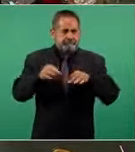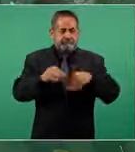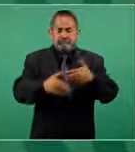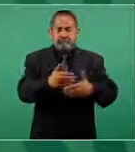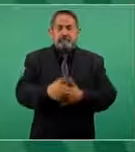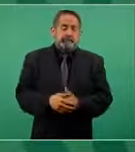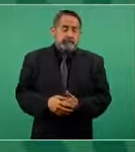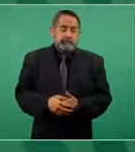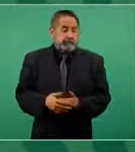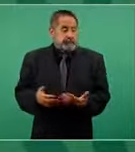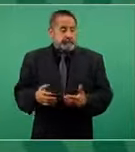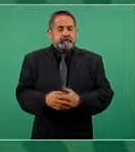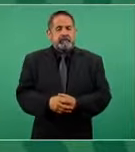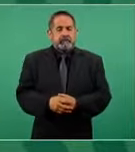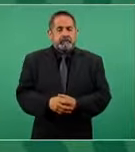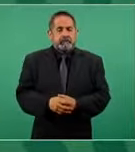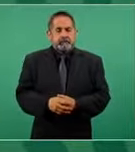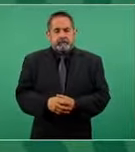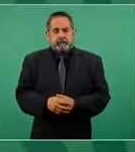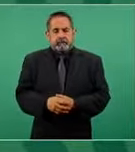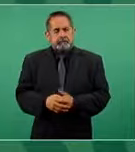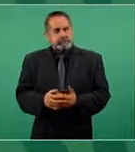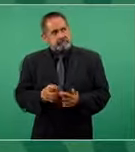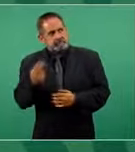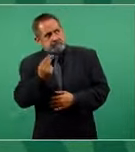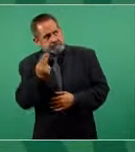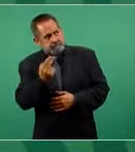¿por qué no somos capaces